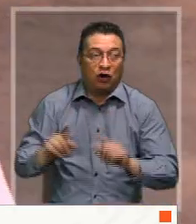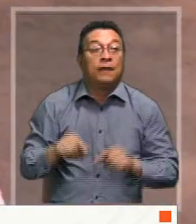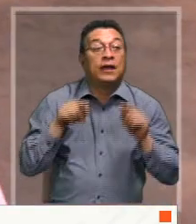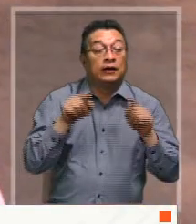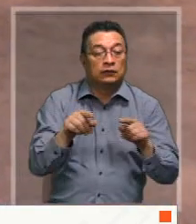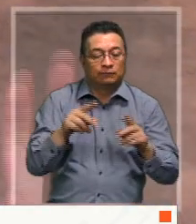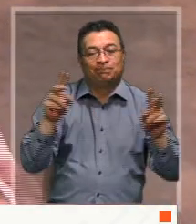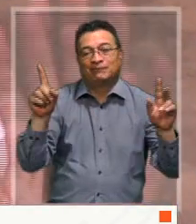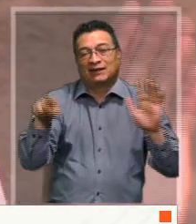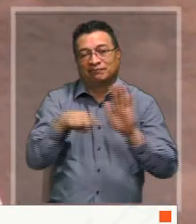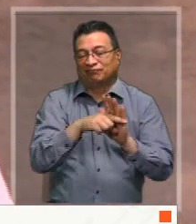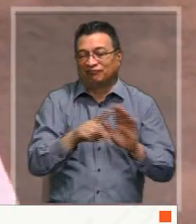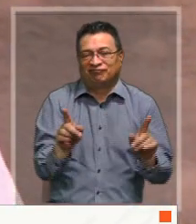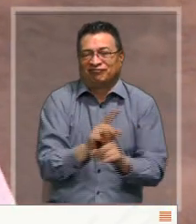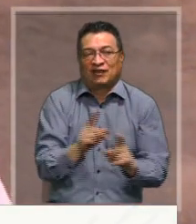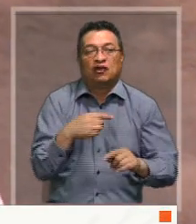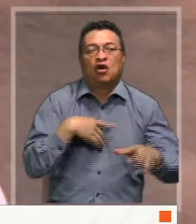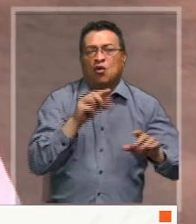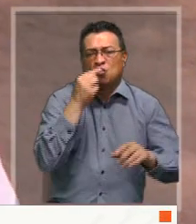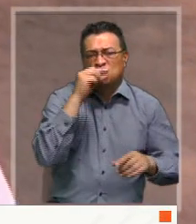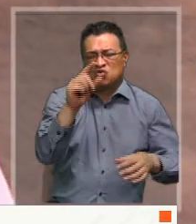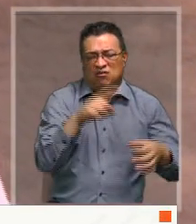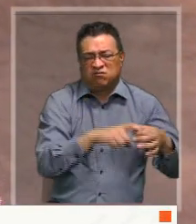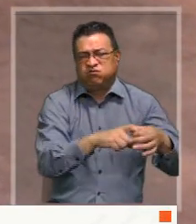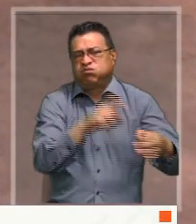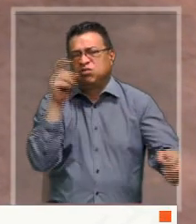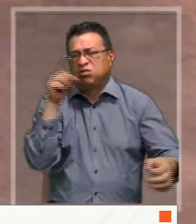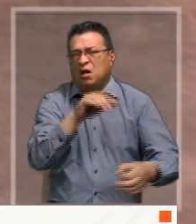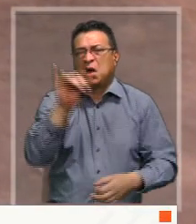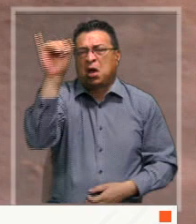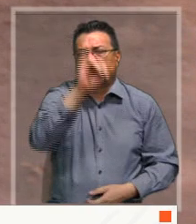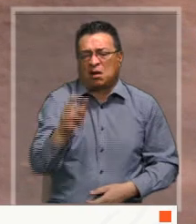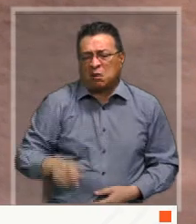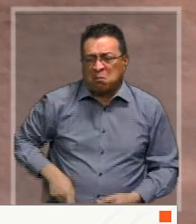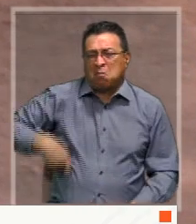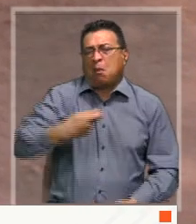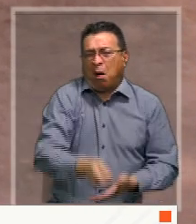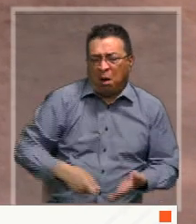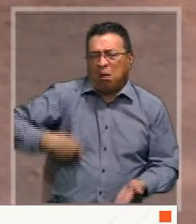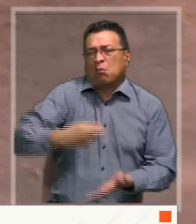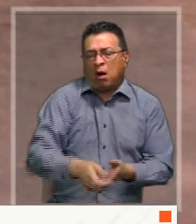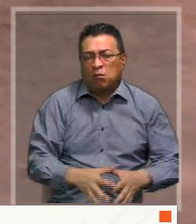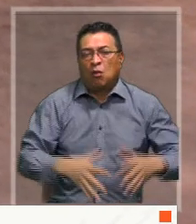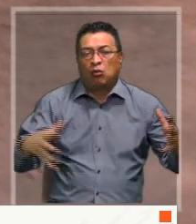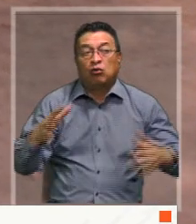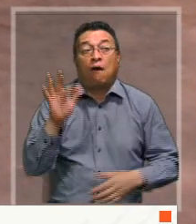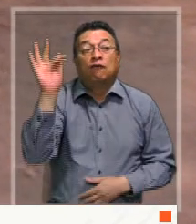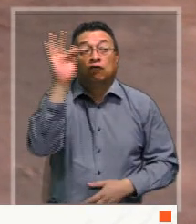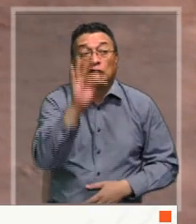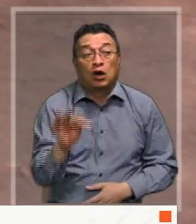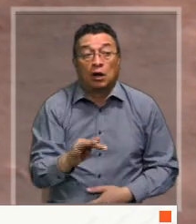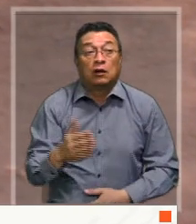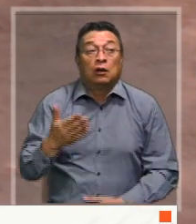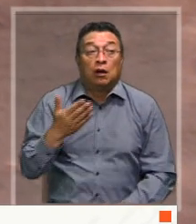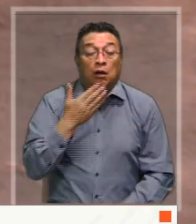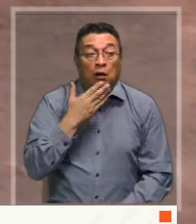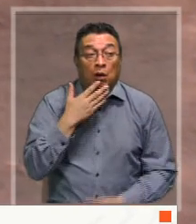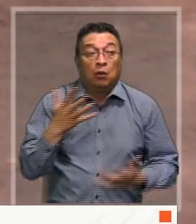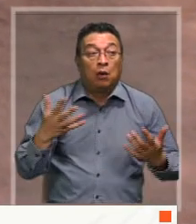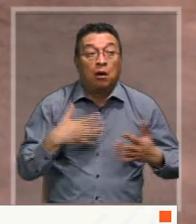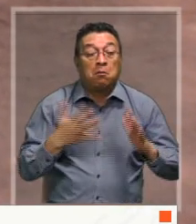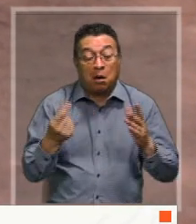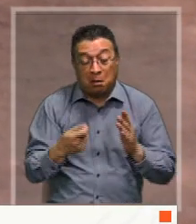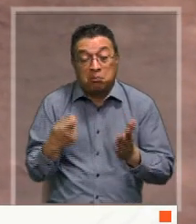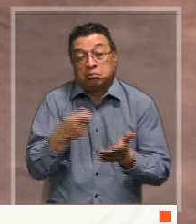tema. Yo pienso desafiliarme luego porque al final la ISAPRES termináis pagando más. Y FONASA igual termináis en el fondo más alto,